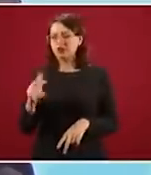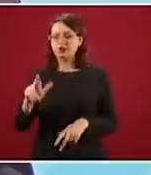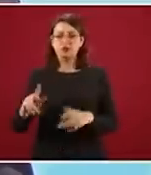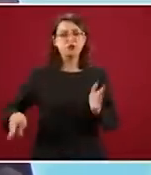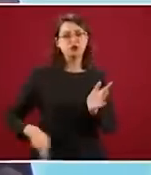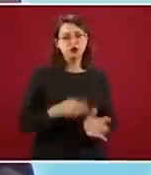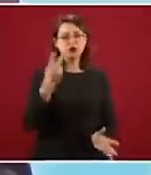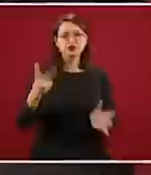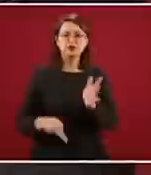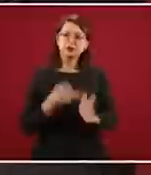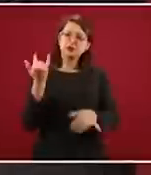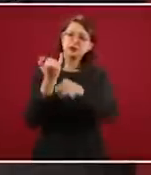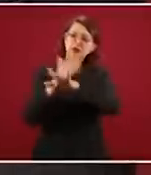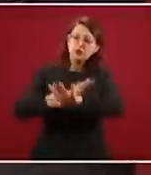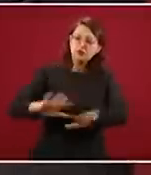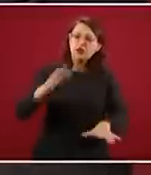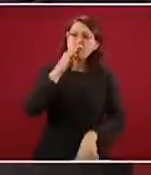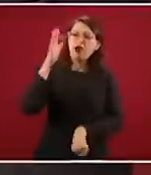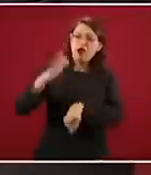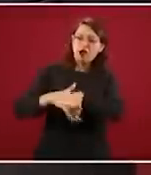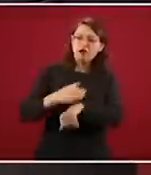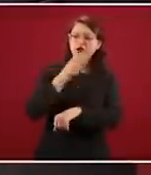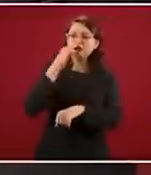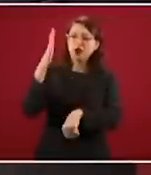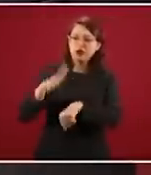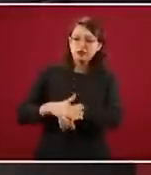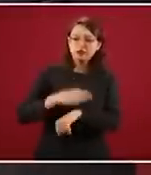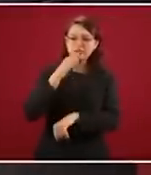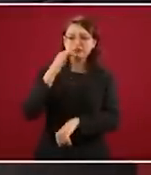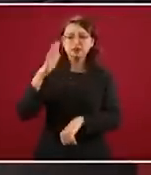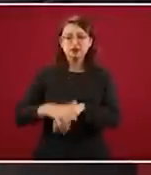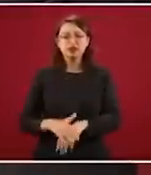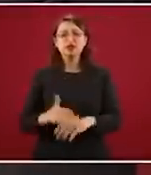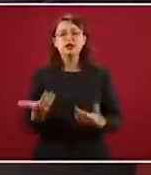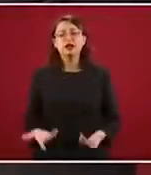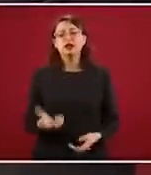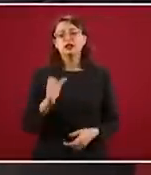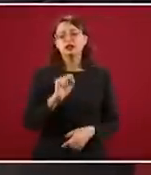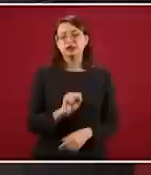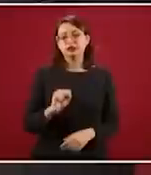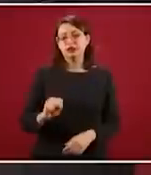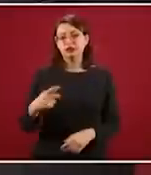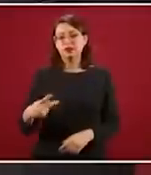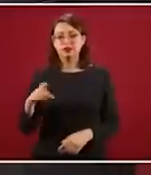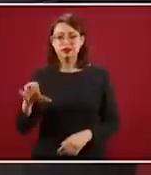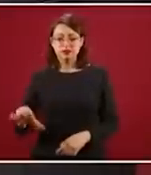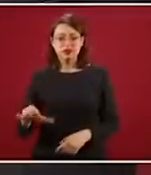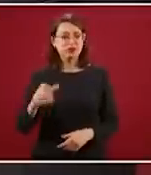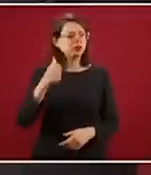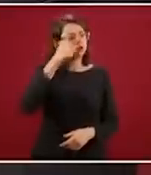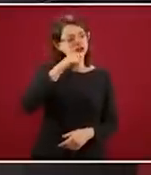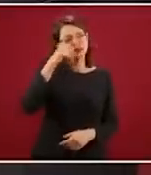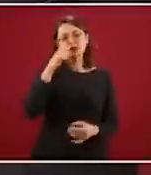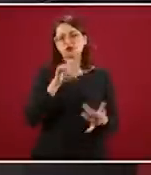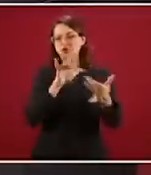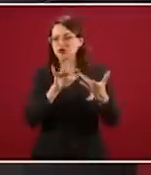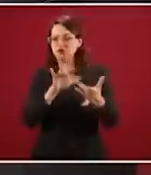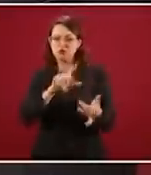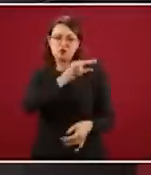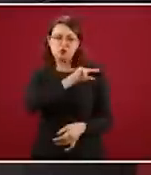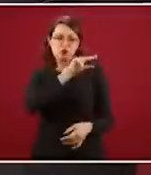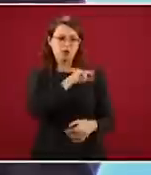la estadística. Y nosotros tenemos, la Secretaría de Seguridad y Protección Ciudadana, una mesa permanente con el sector privado